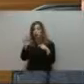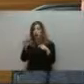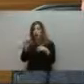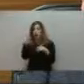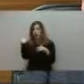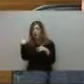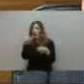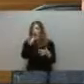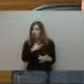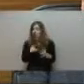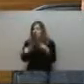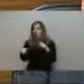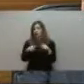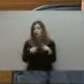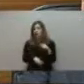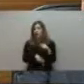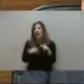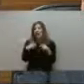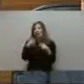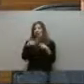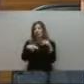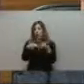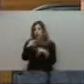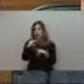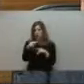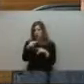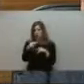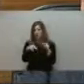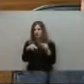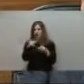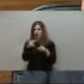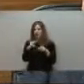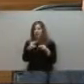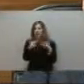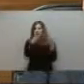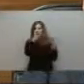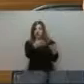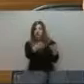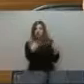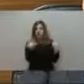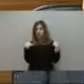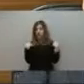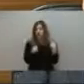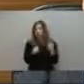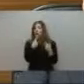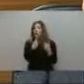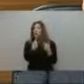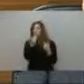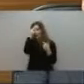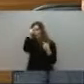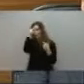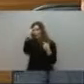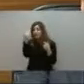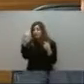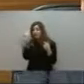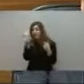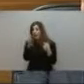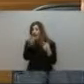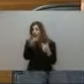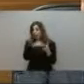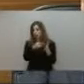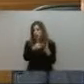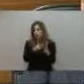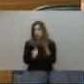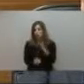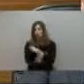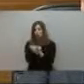de Urbanismo. Esta coincidencia le hace responsable a usted de lo que dijo que haría en Candás a través del Plan de Puertos